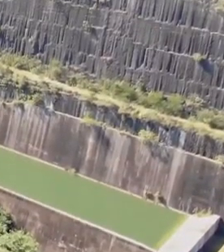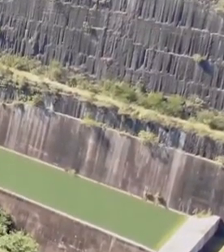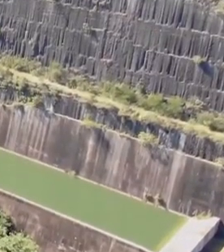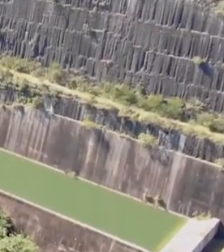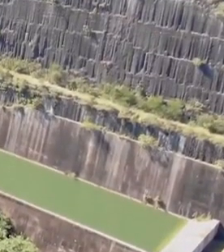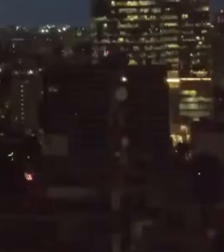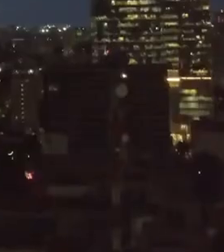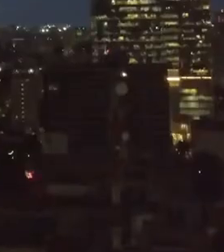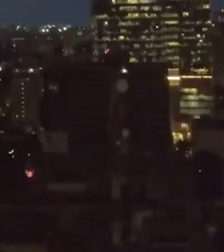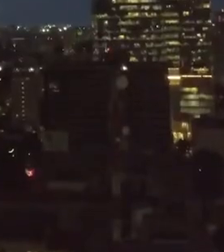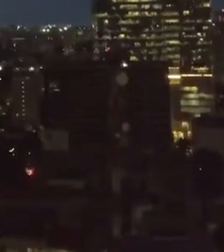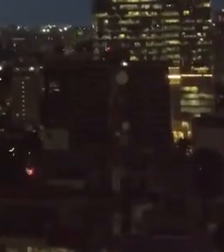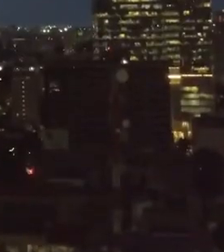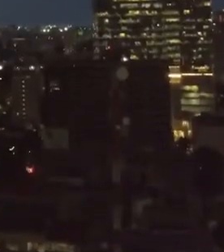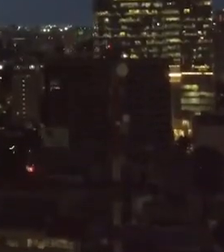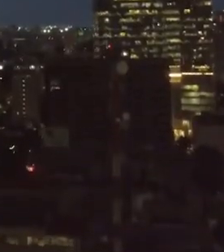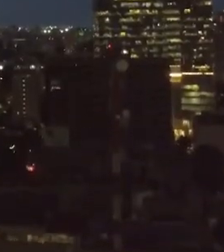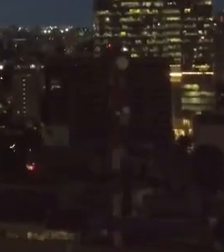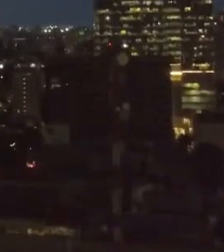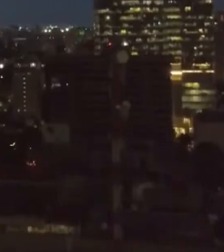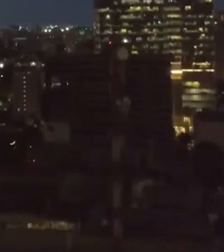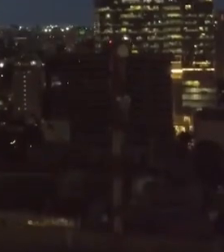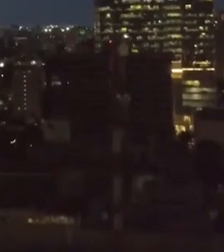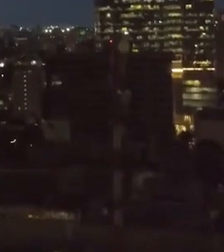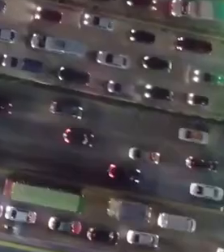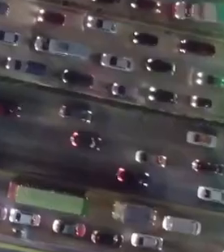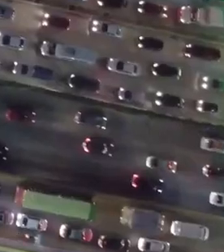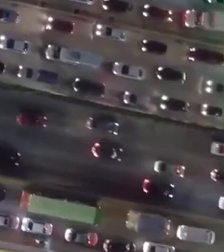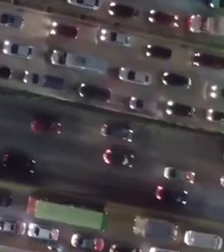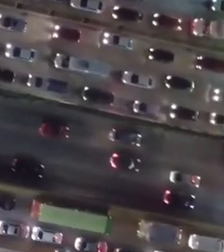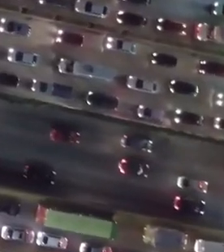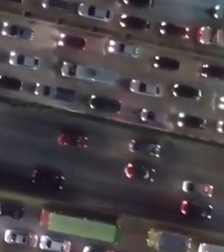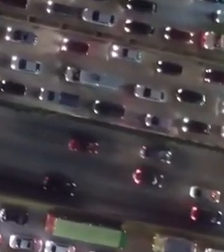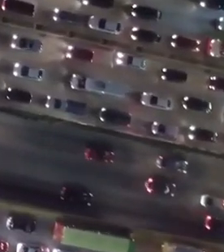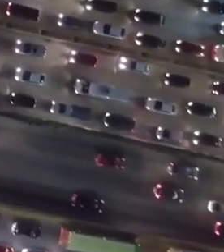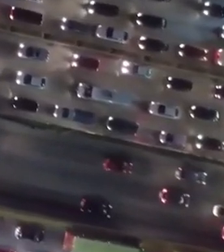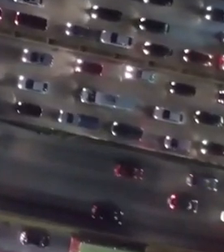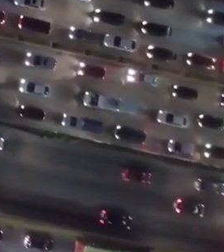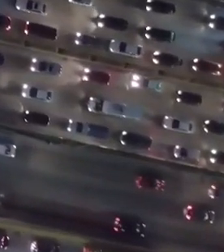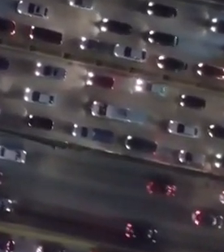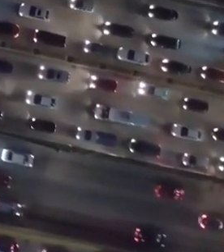a sacar de circulación cerca de 7.24 millones de automóviles.